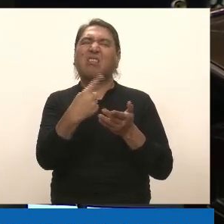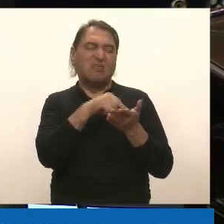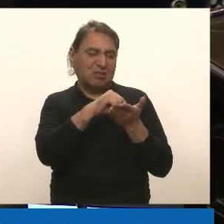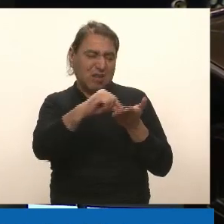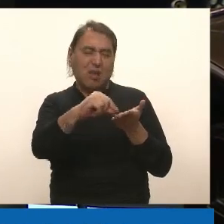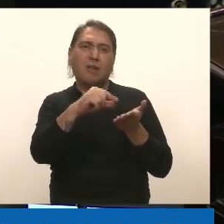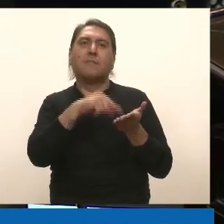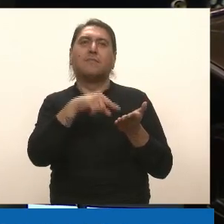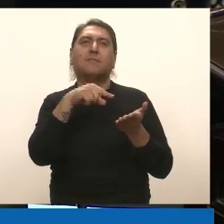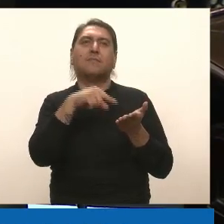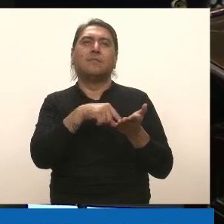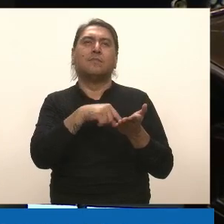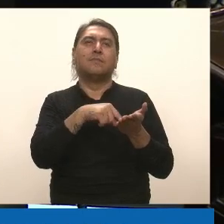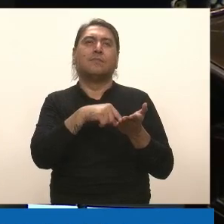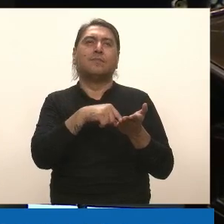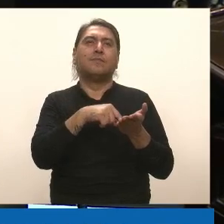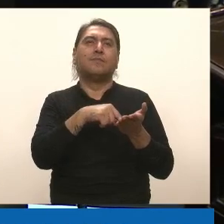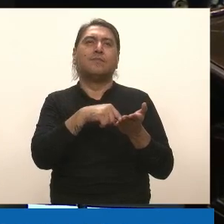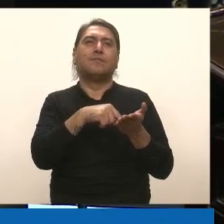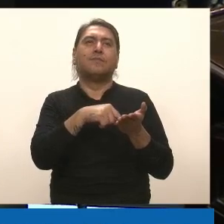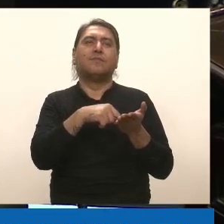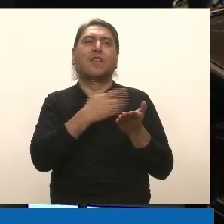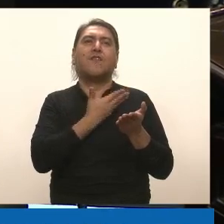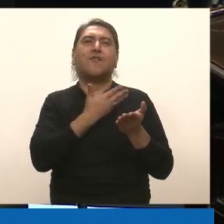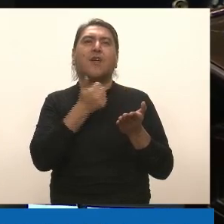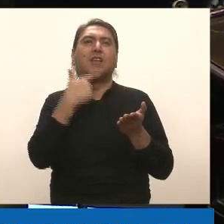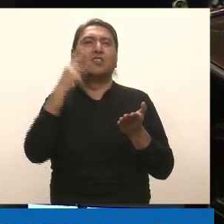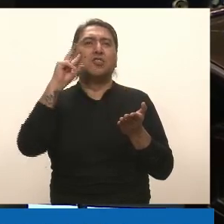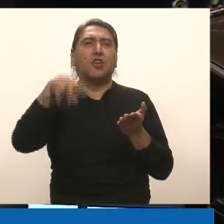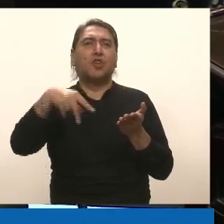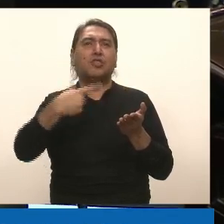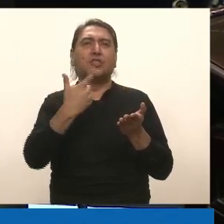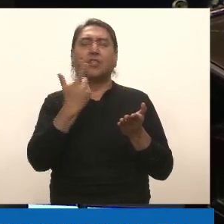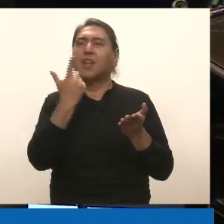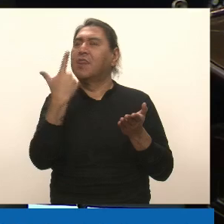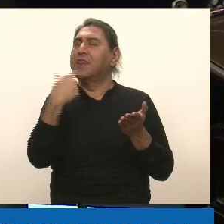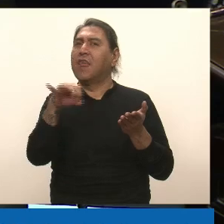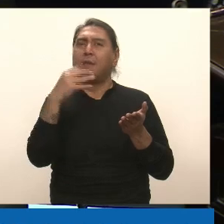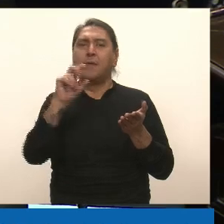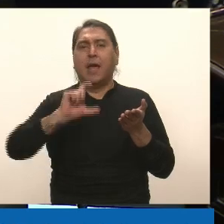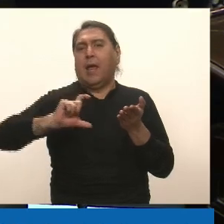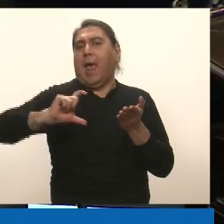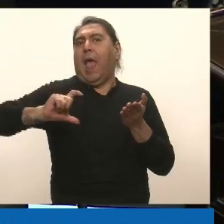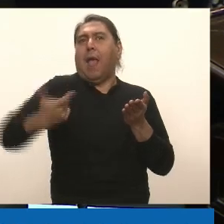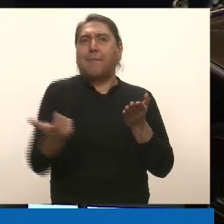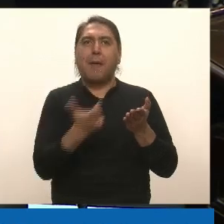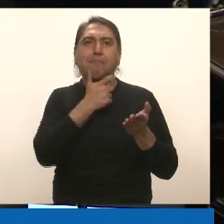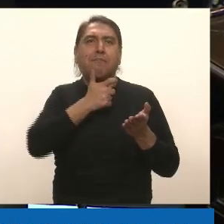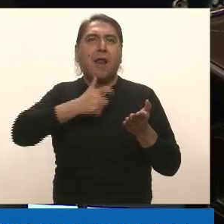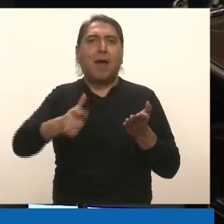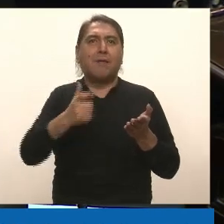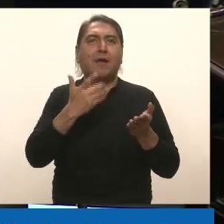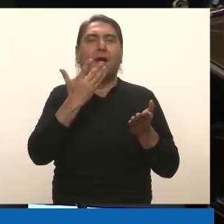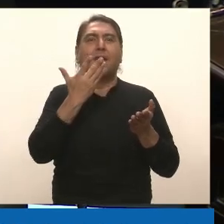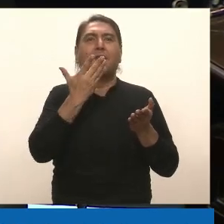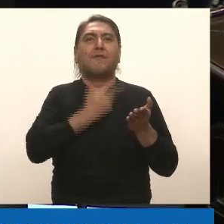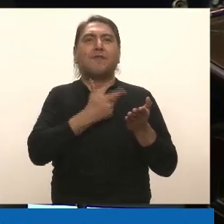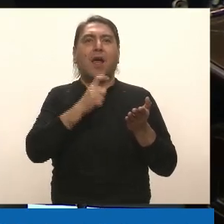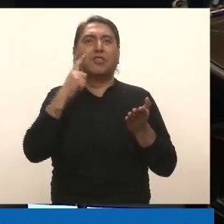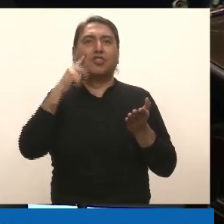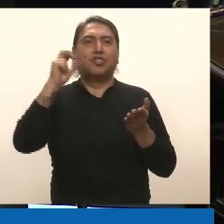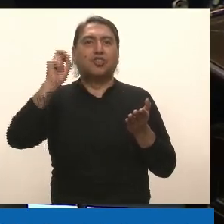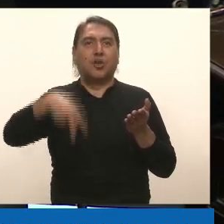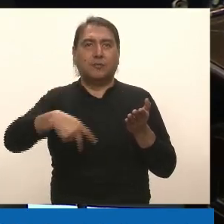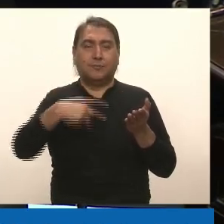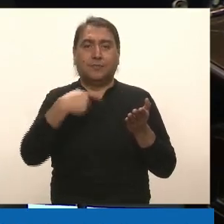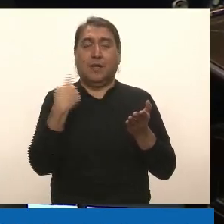facción, debería decir fracción, como para que quede saldado en la redacción y no tengamos